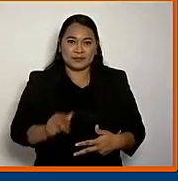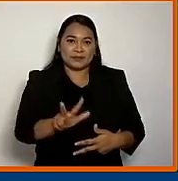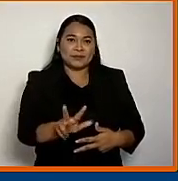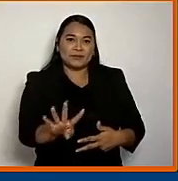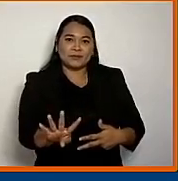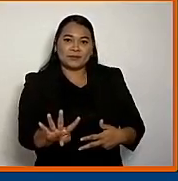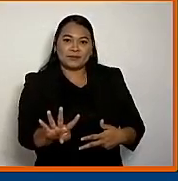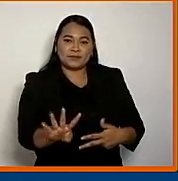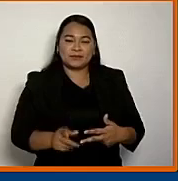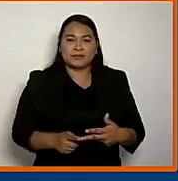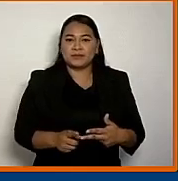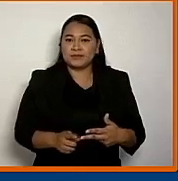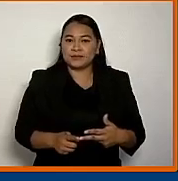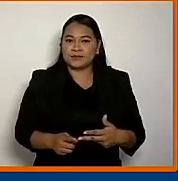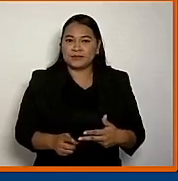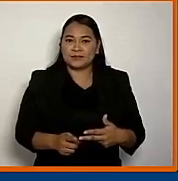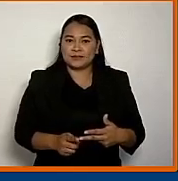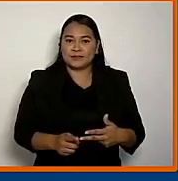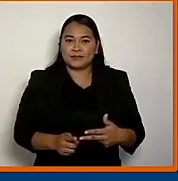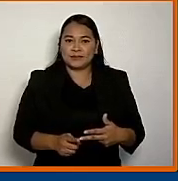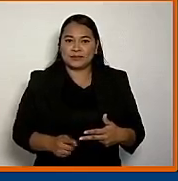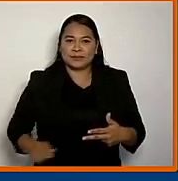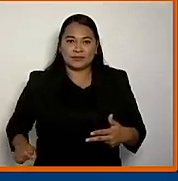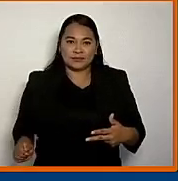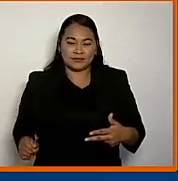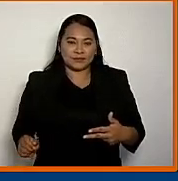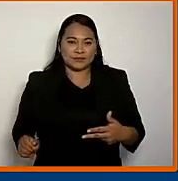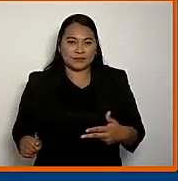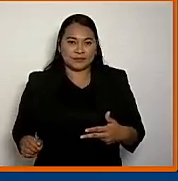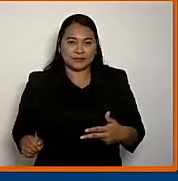34, tercer y último número decisivo.